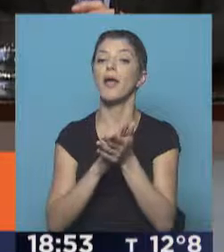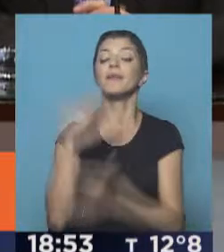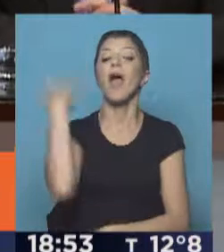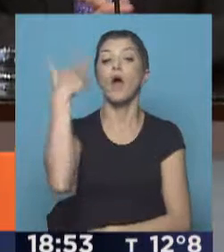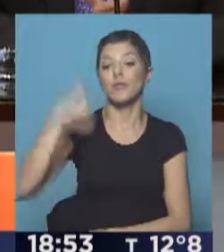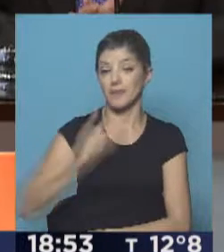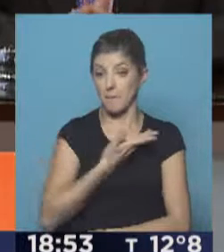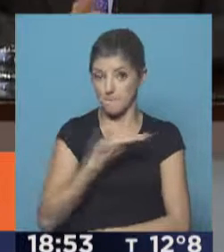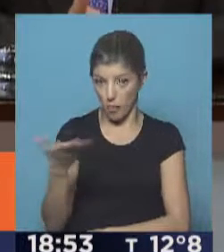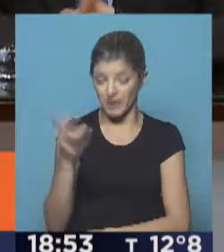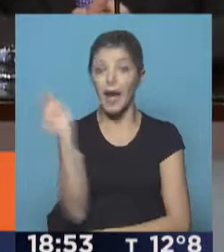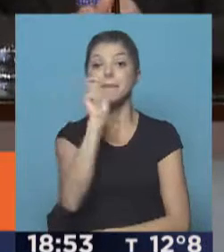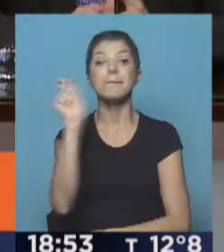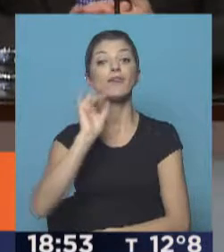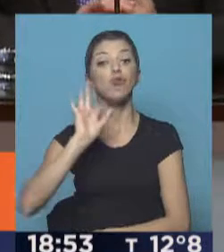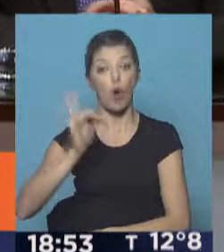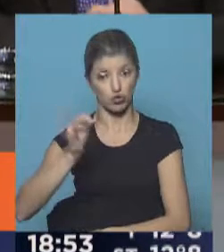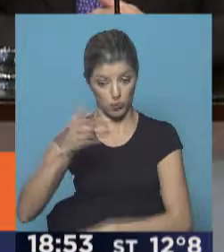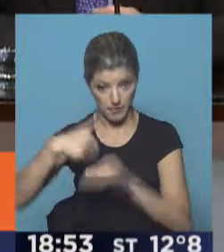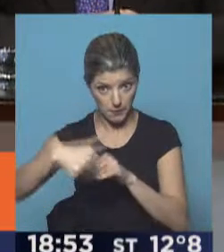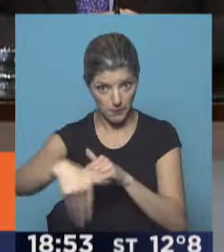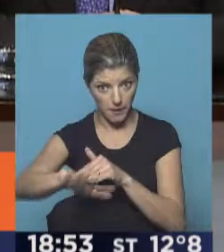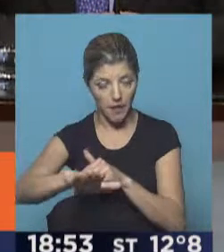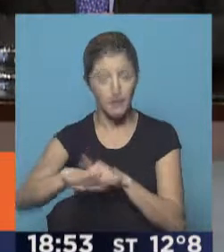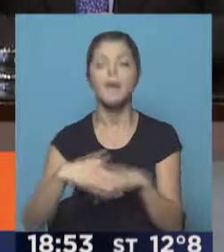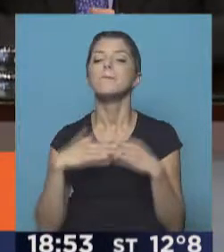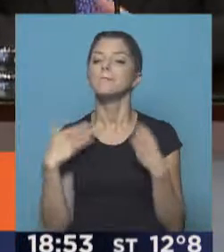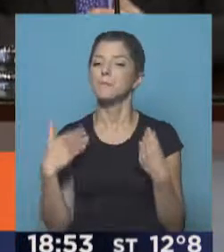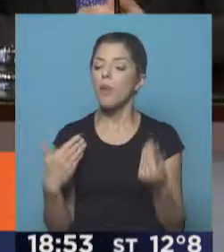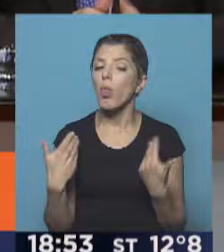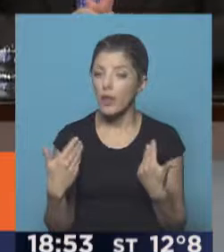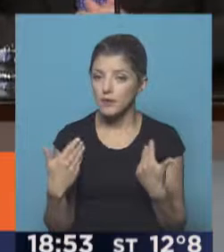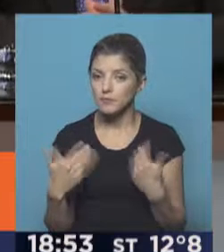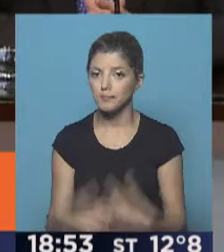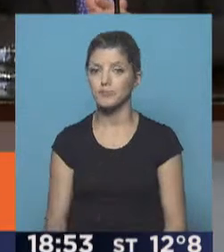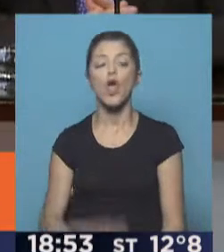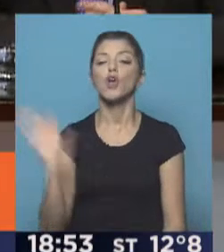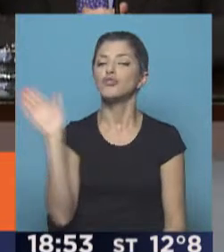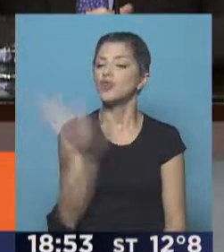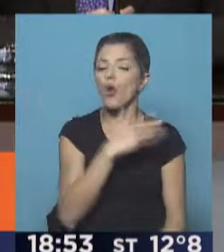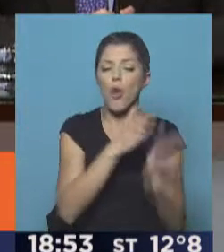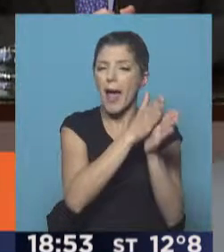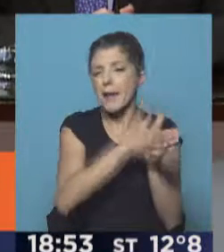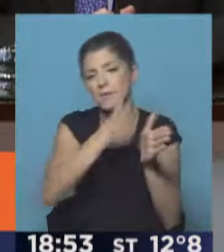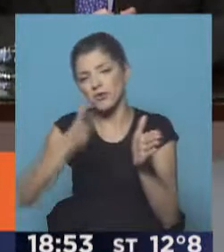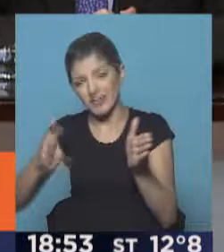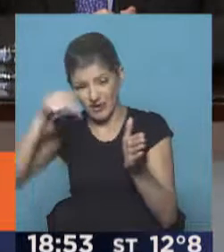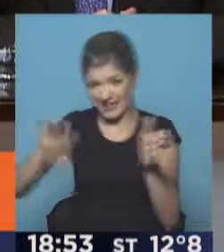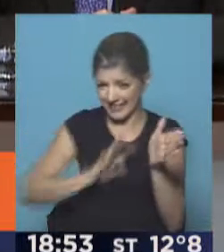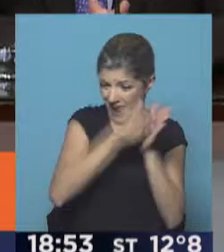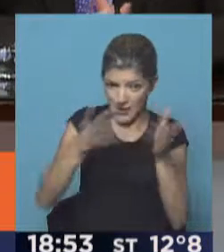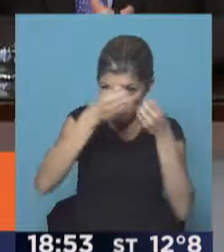octubre para poder justamente terminar la normalización de todo este proceso que hemos encarado este